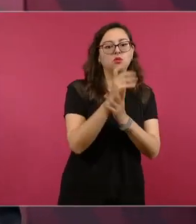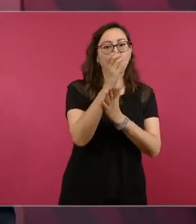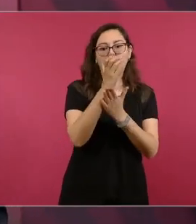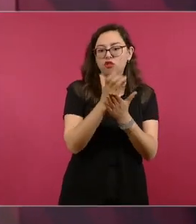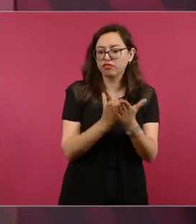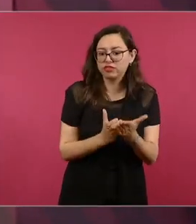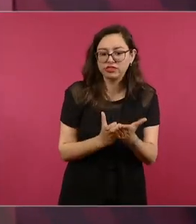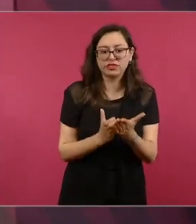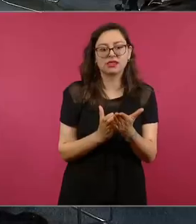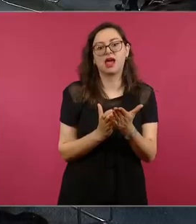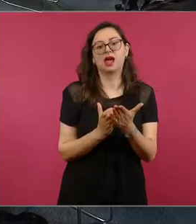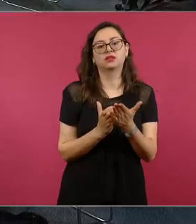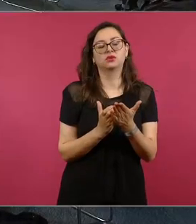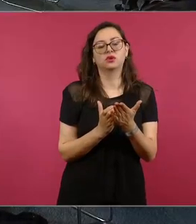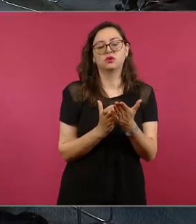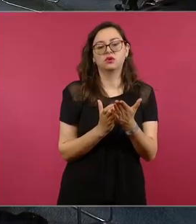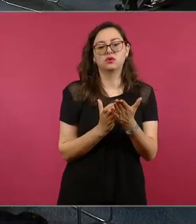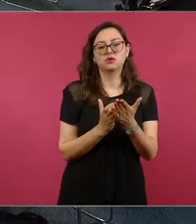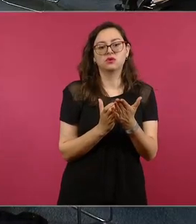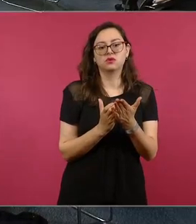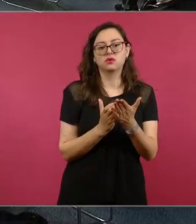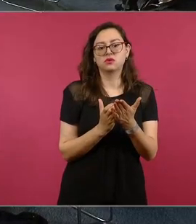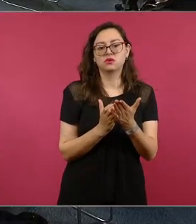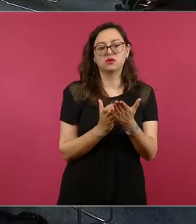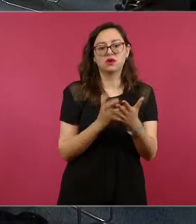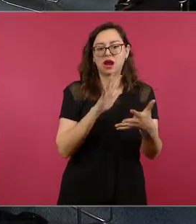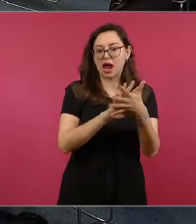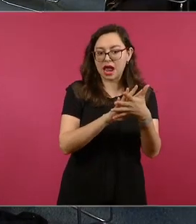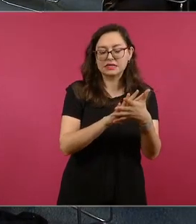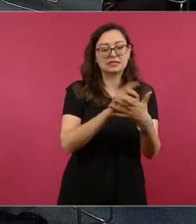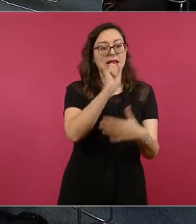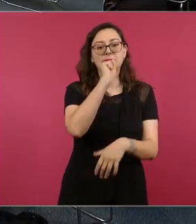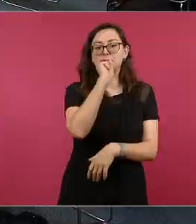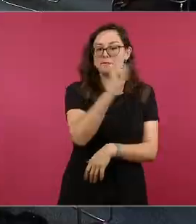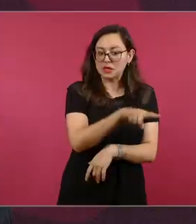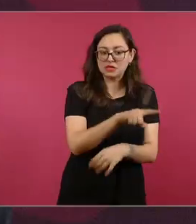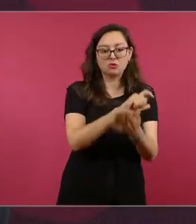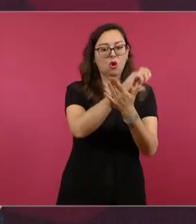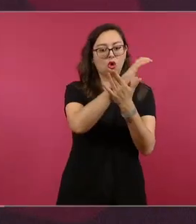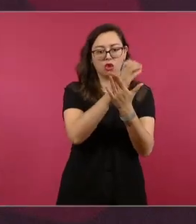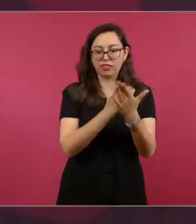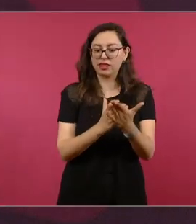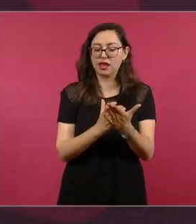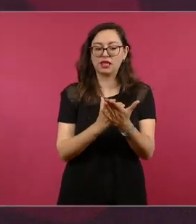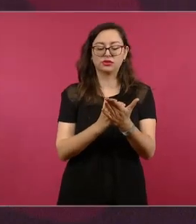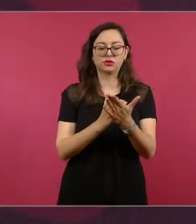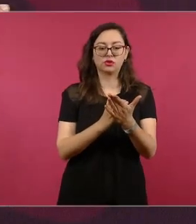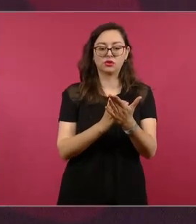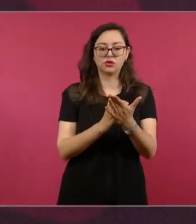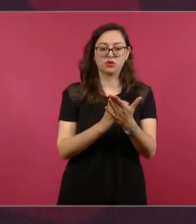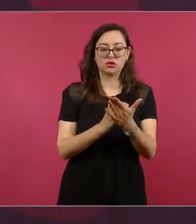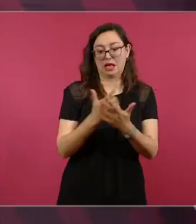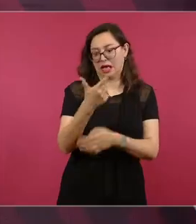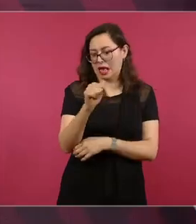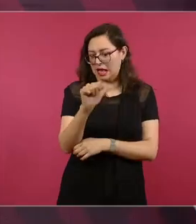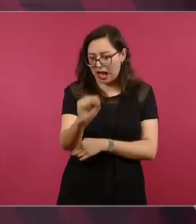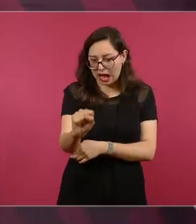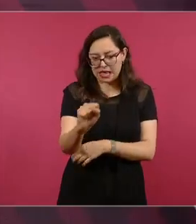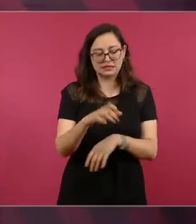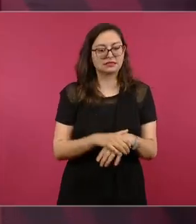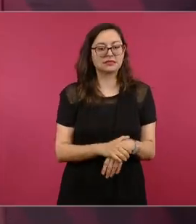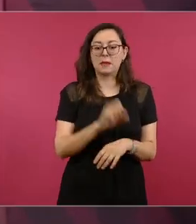los mismos de las cárceles los mismos de los gasoductos